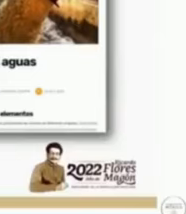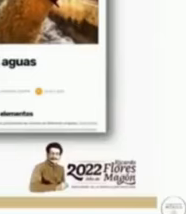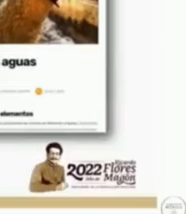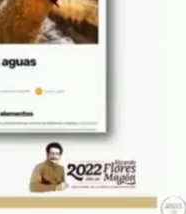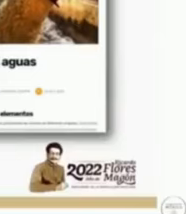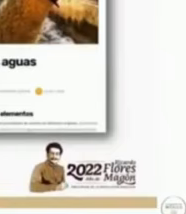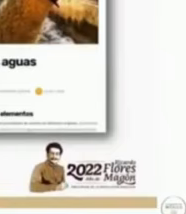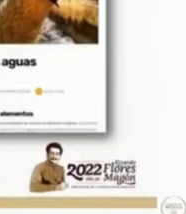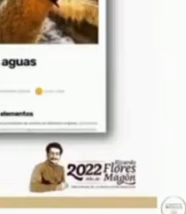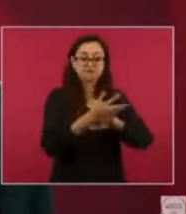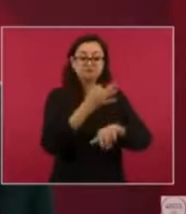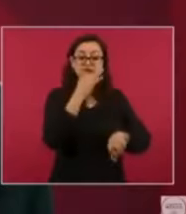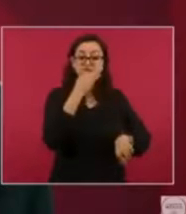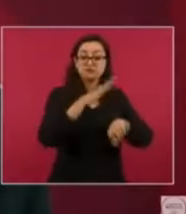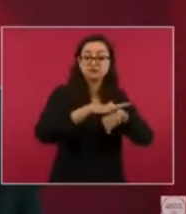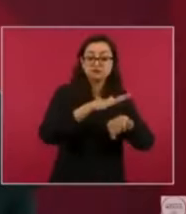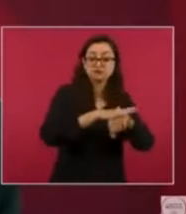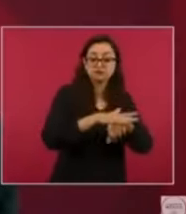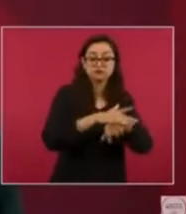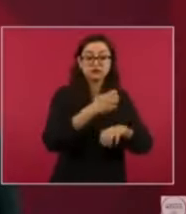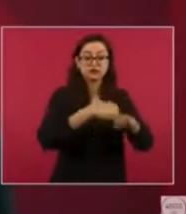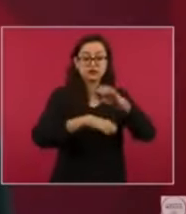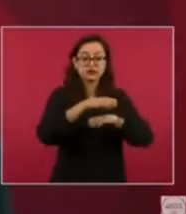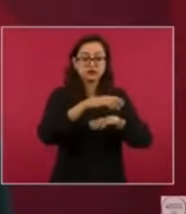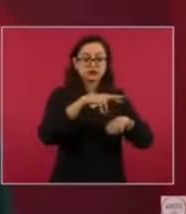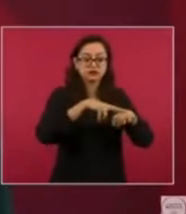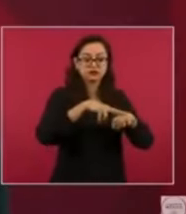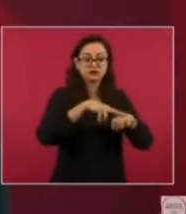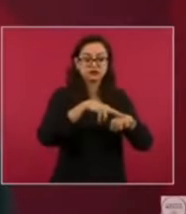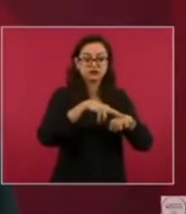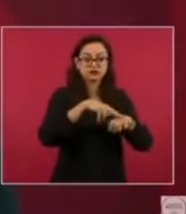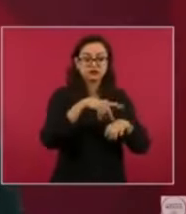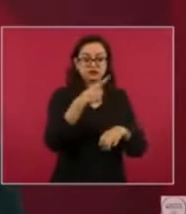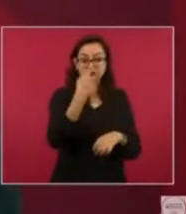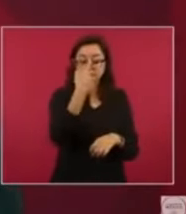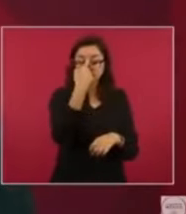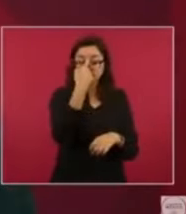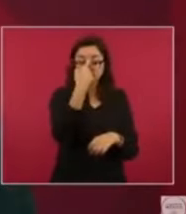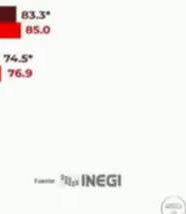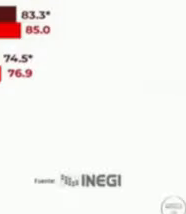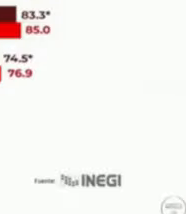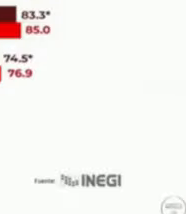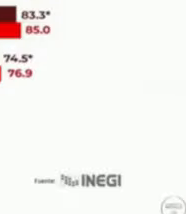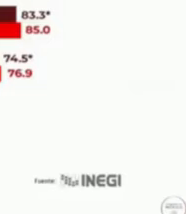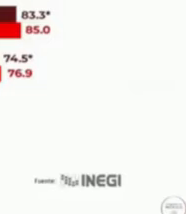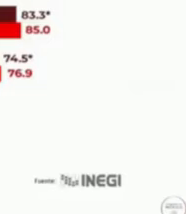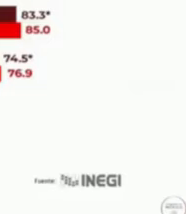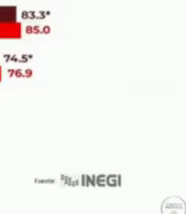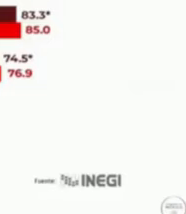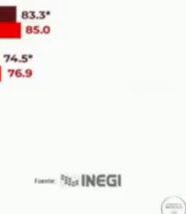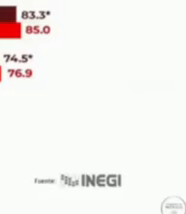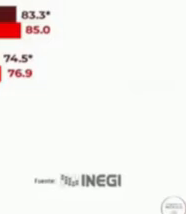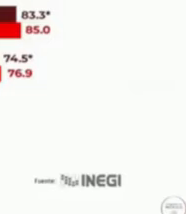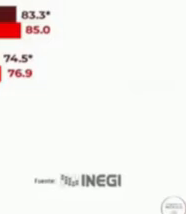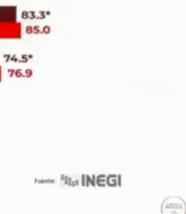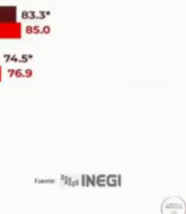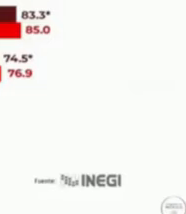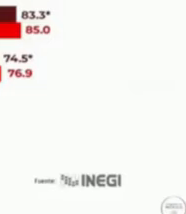militarización como acusa la oposición. ¿Cómo revelaron los cables de Wikileaks? De Wikileaks, por confianza, que la